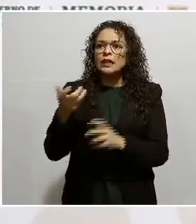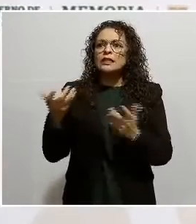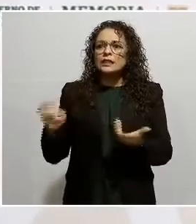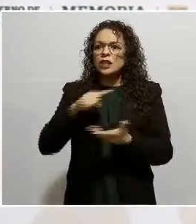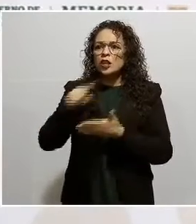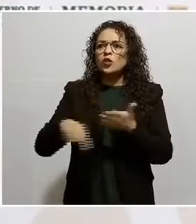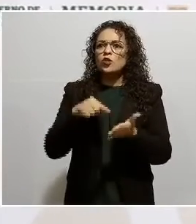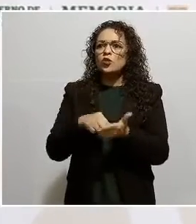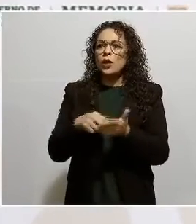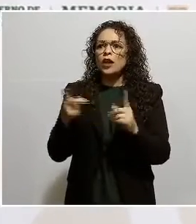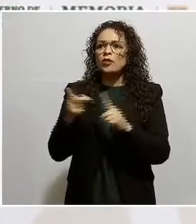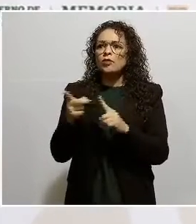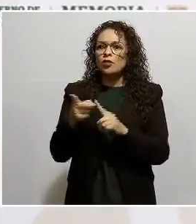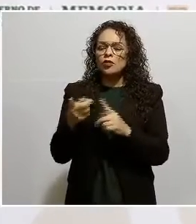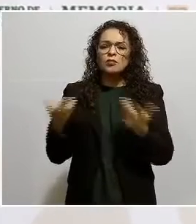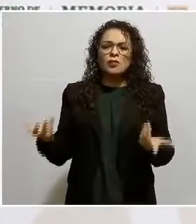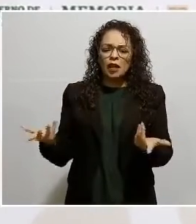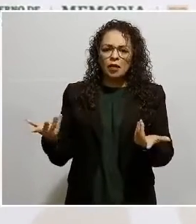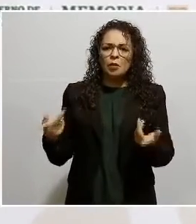al anónimo popular.